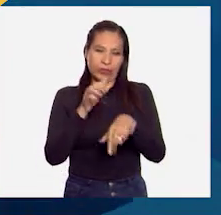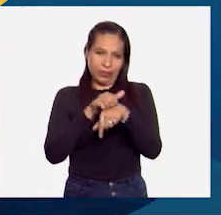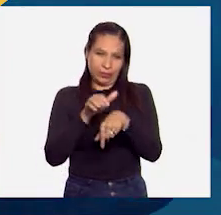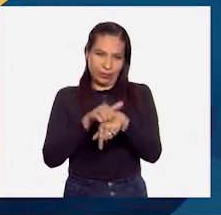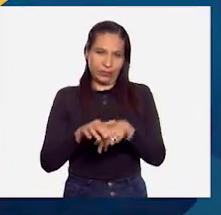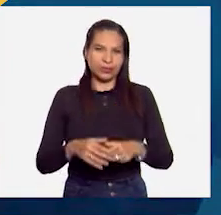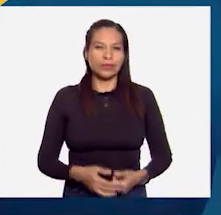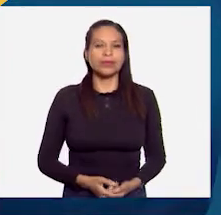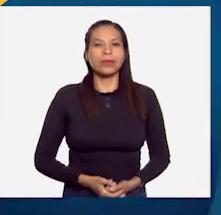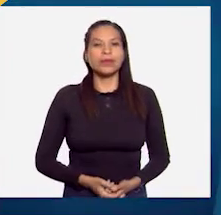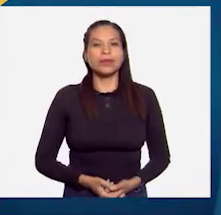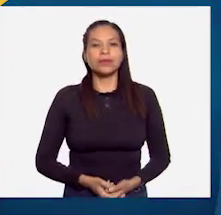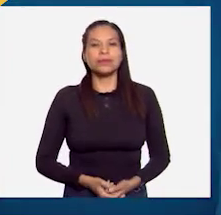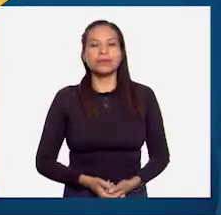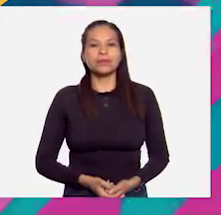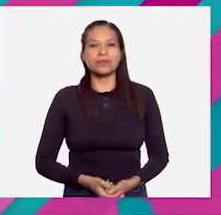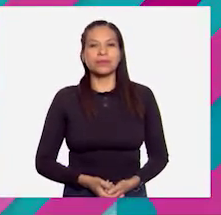números.